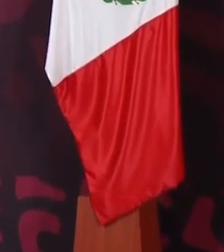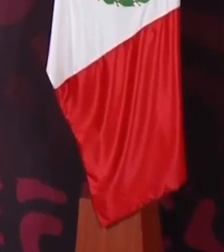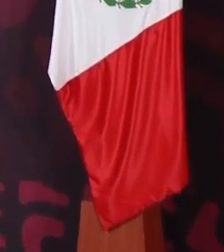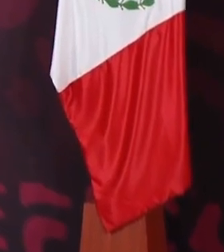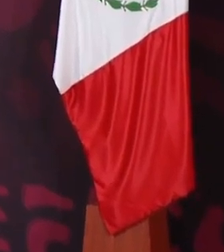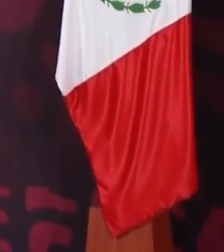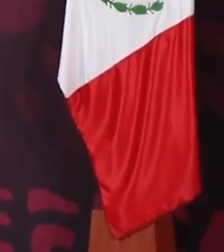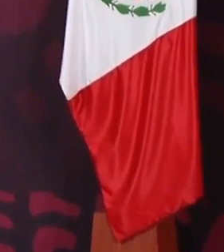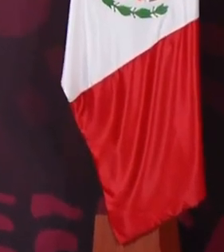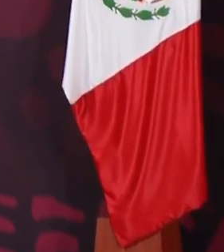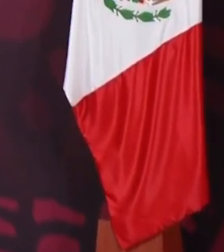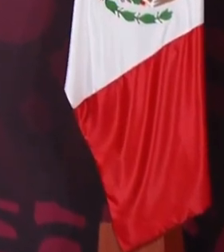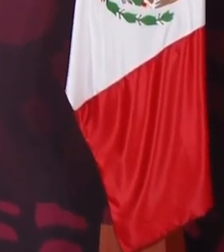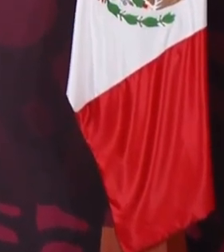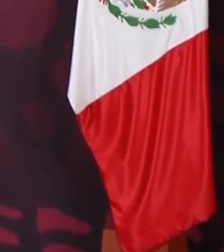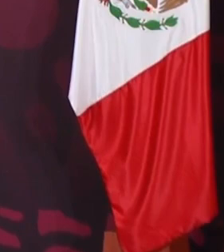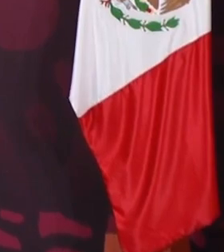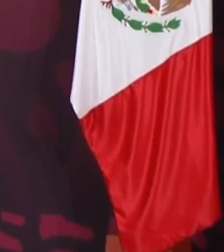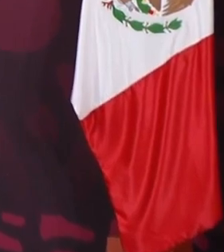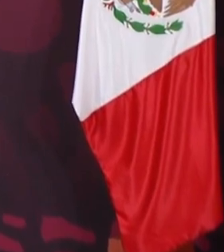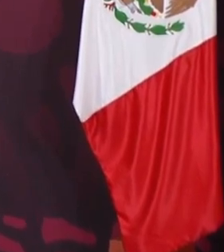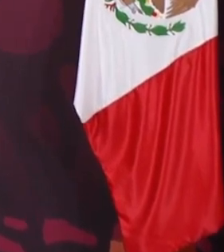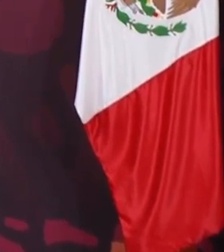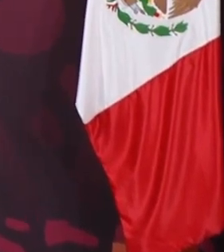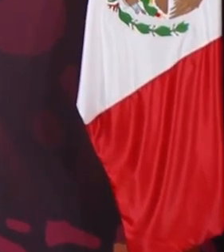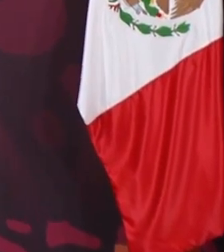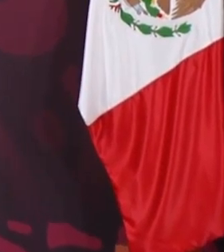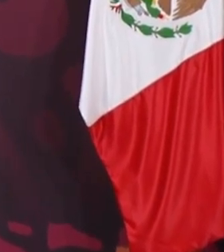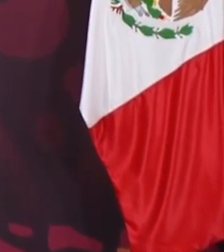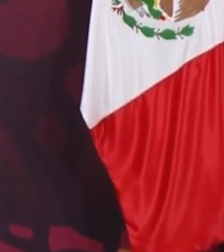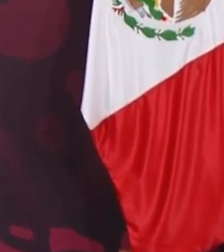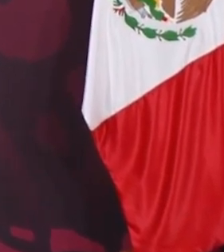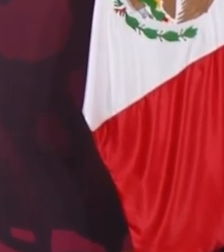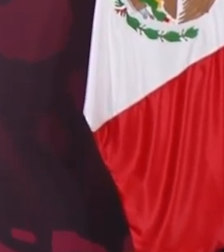ministerios públicos, bomberos,